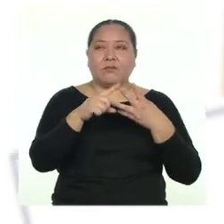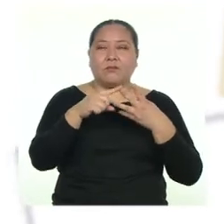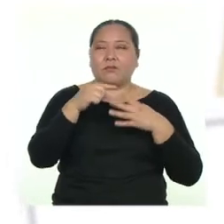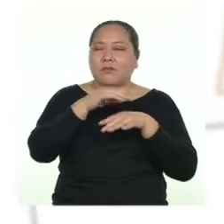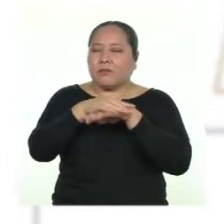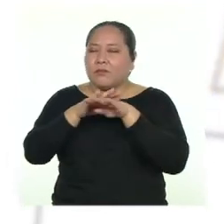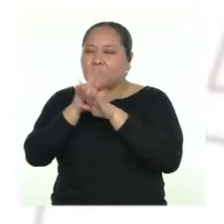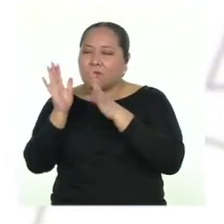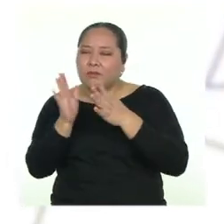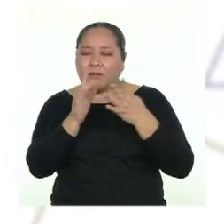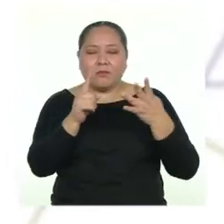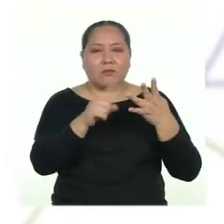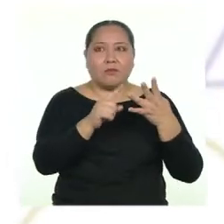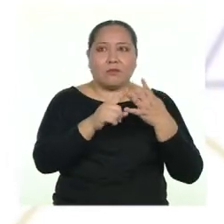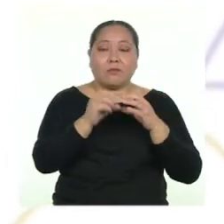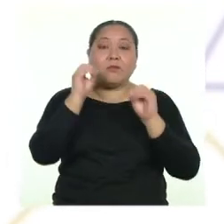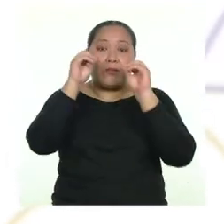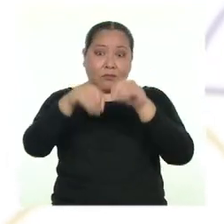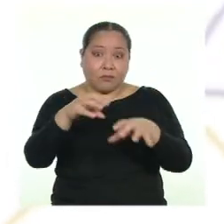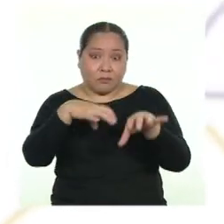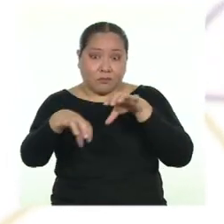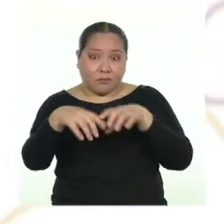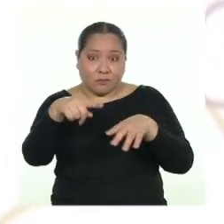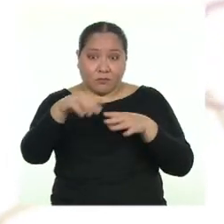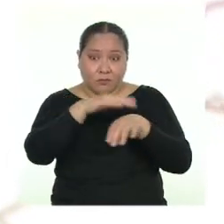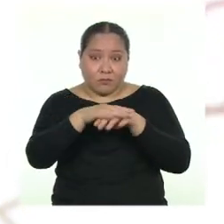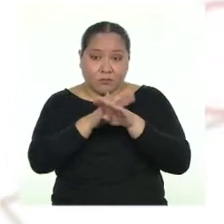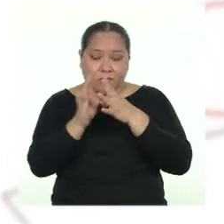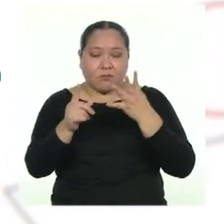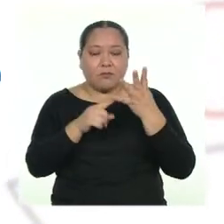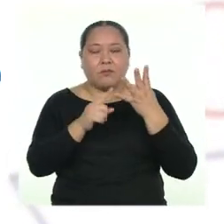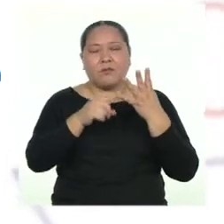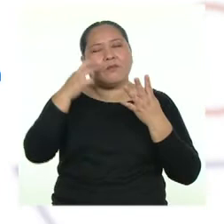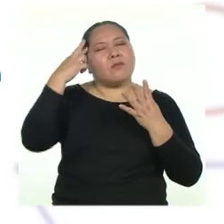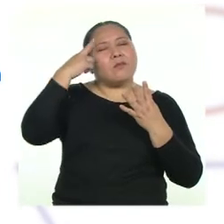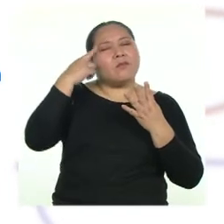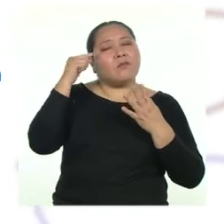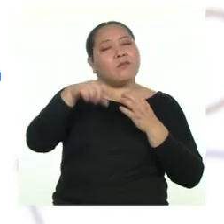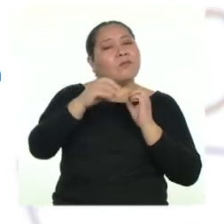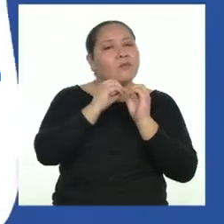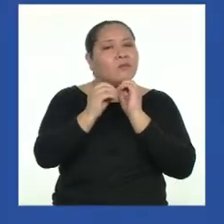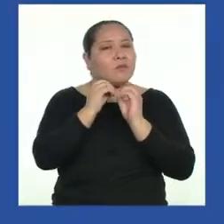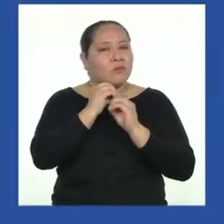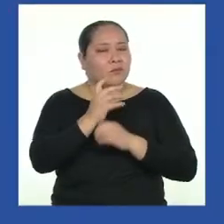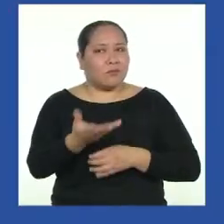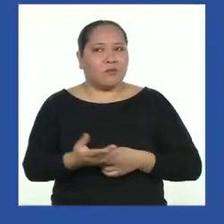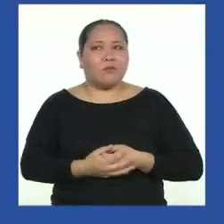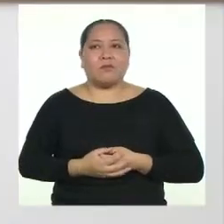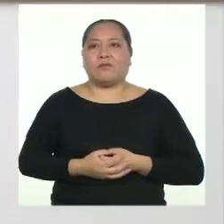plan o estrategia, ejecutar el plan y reflexionar sobre la solución obtenida.